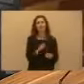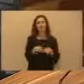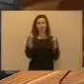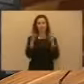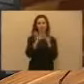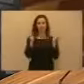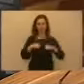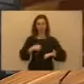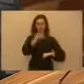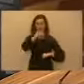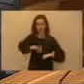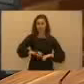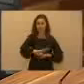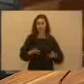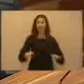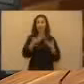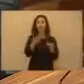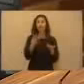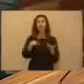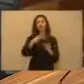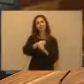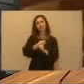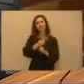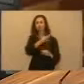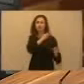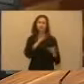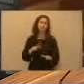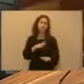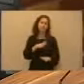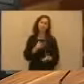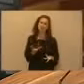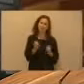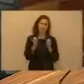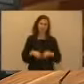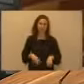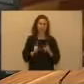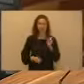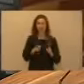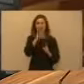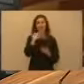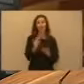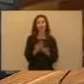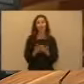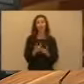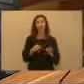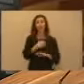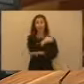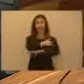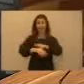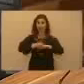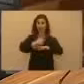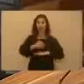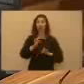negociaciones. Los trabajadores siguen exigiendo la destitución del gerente. La situación es grave porque da cuenta de cómo funcionan ustedes. El Tribunal Superior de